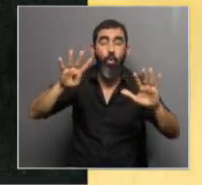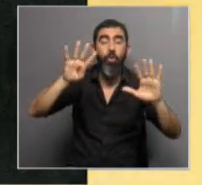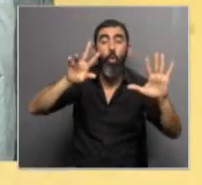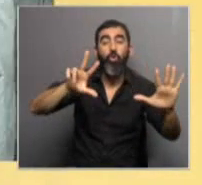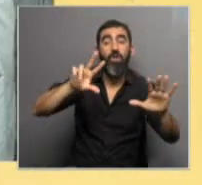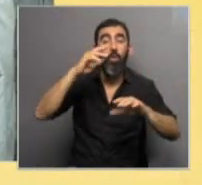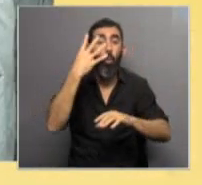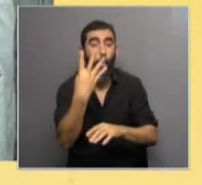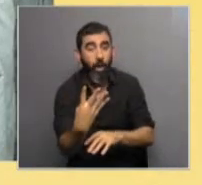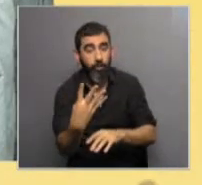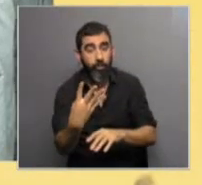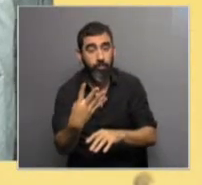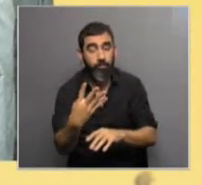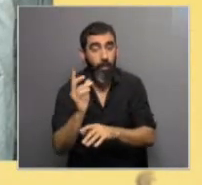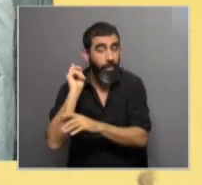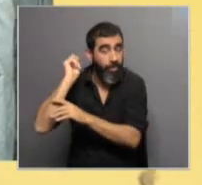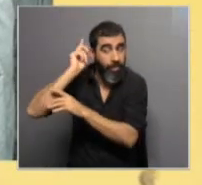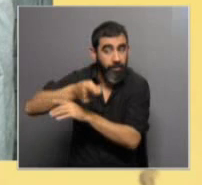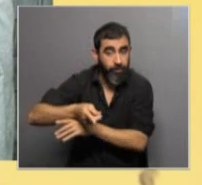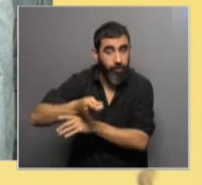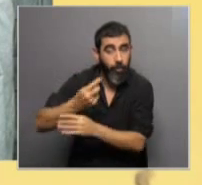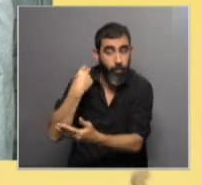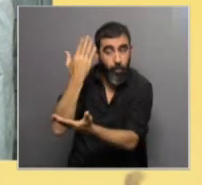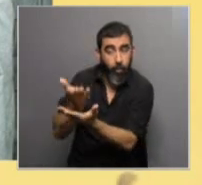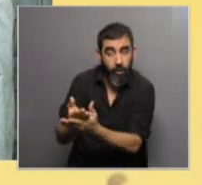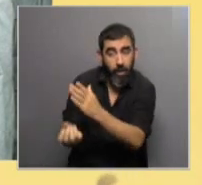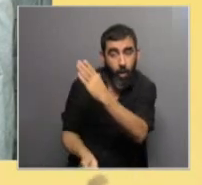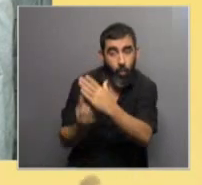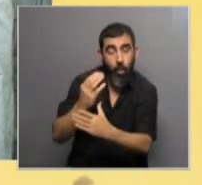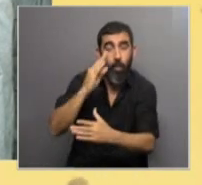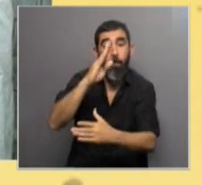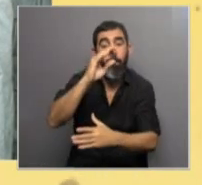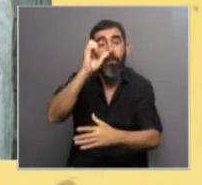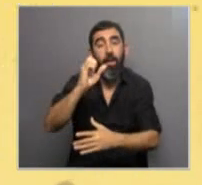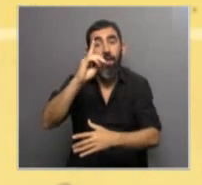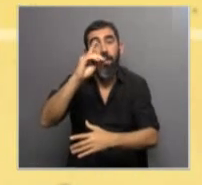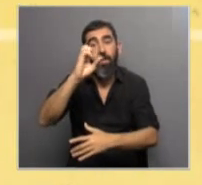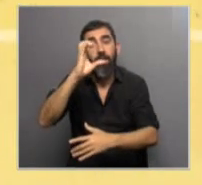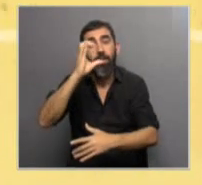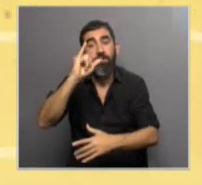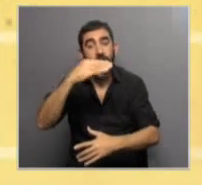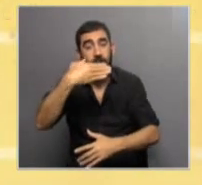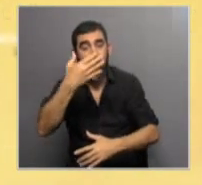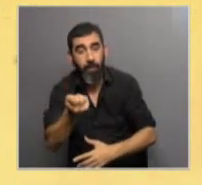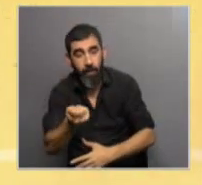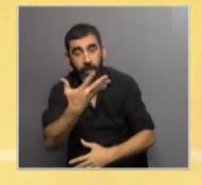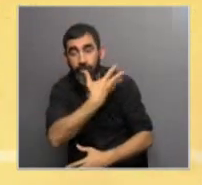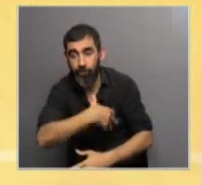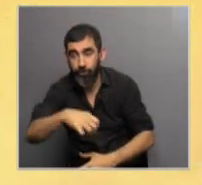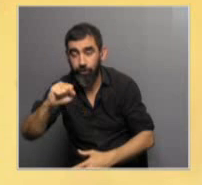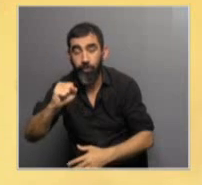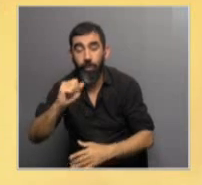que resolvió proponer la creación del perciba le llevamos el proyecto al presidente